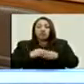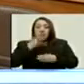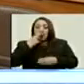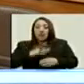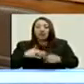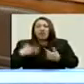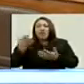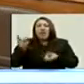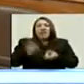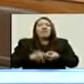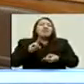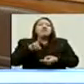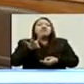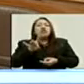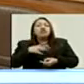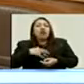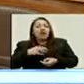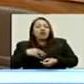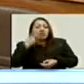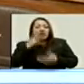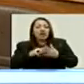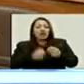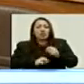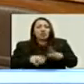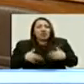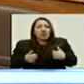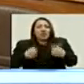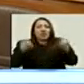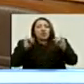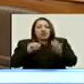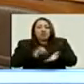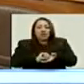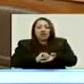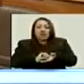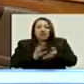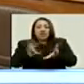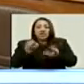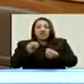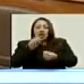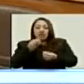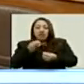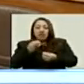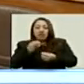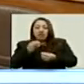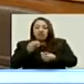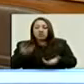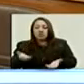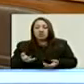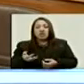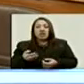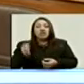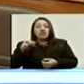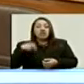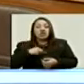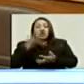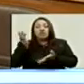no tenga que esperar hasta los 18 para que su hijo pueda tener identidad y recibir alimentos. Si